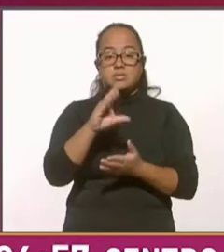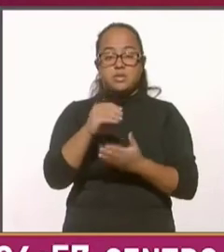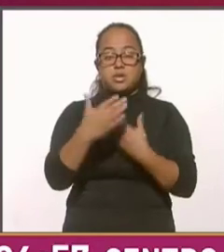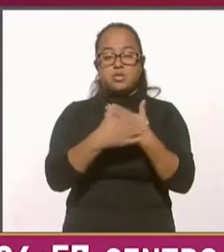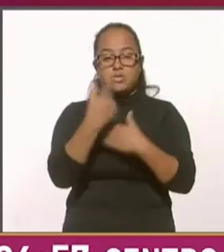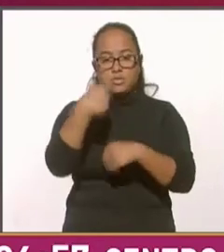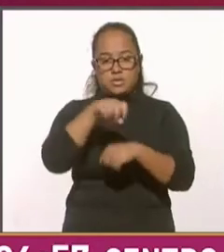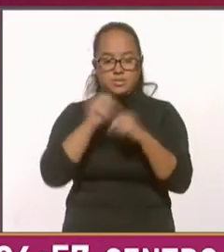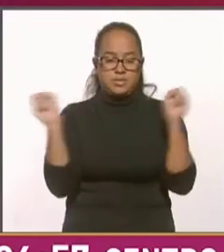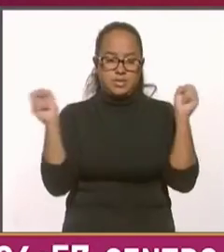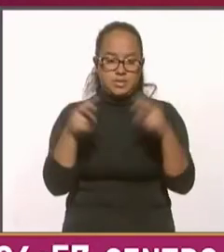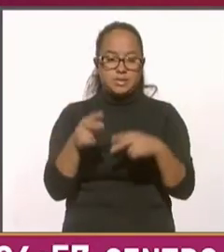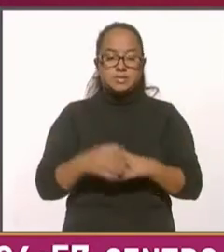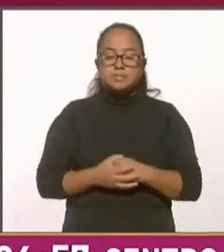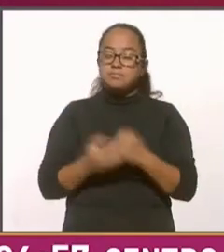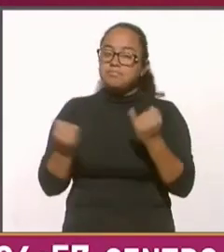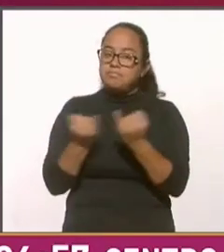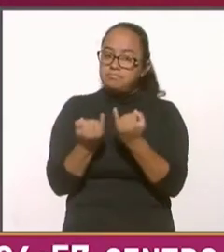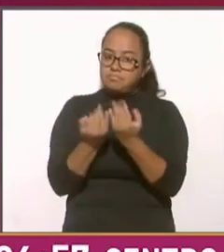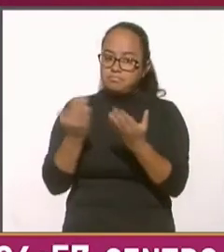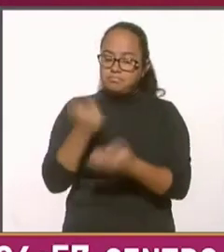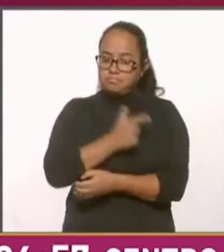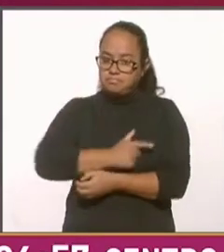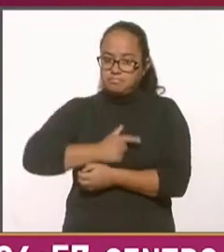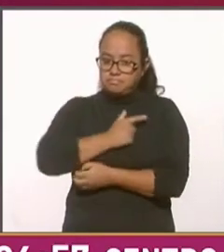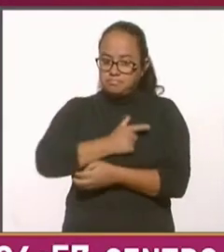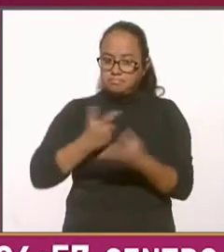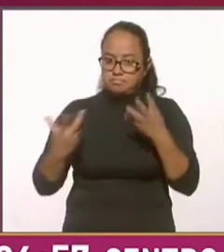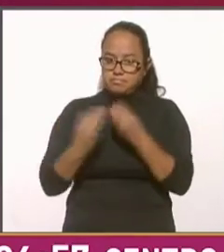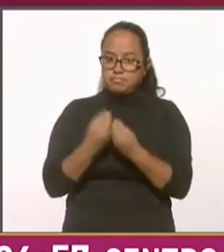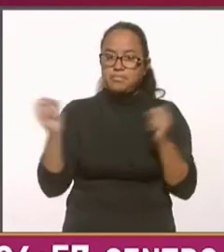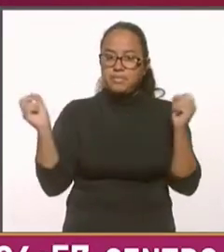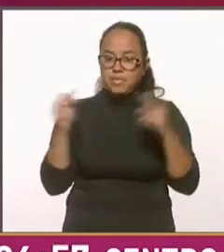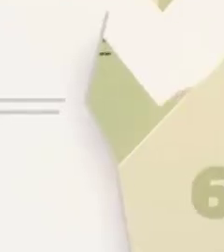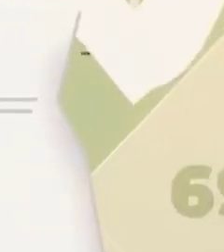próxima. Igualmente, un gusto, Lupita, un gusto estar contigo. Nos vemos la semana que entra.